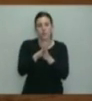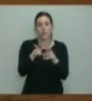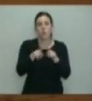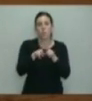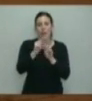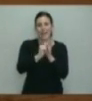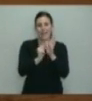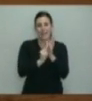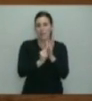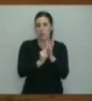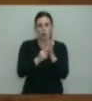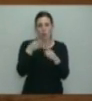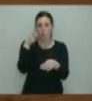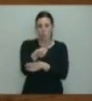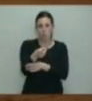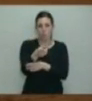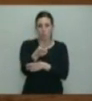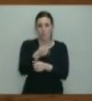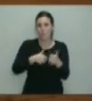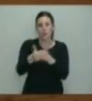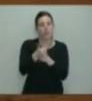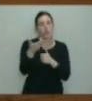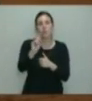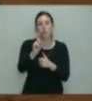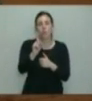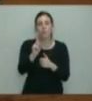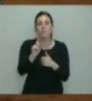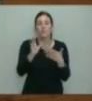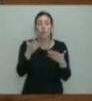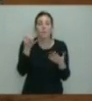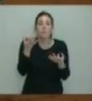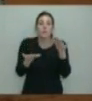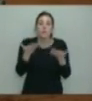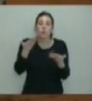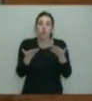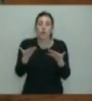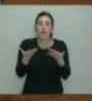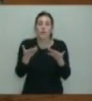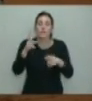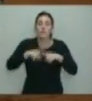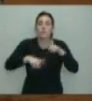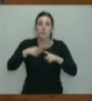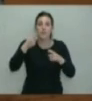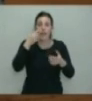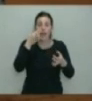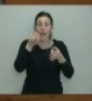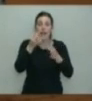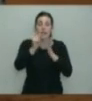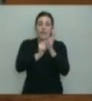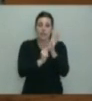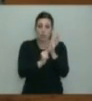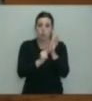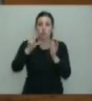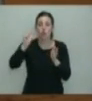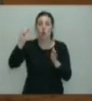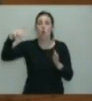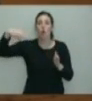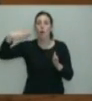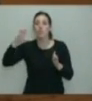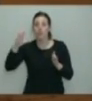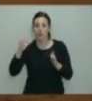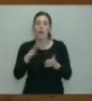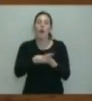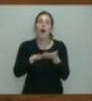criterio determinante a la hora de elección del centro. Pero eso tenemos que valorarlo en el marco de los criterios que establece la propia LOMCE, donde habla de